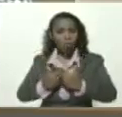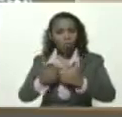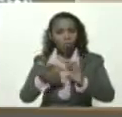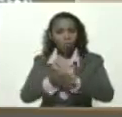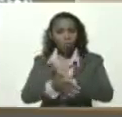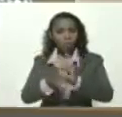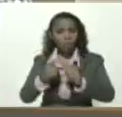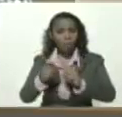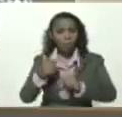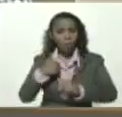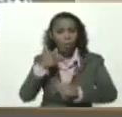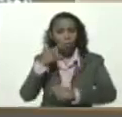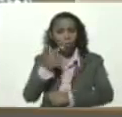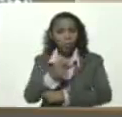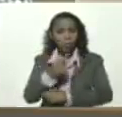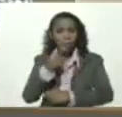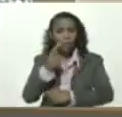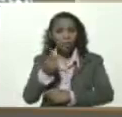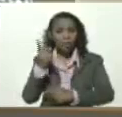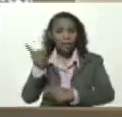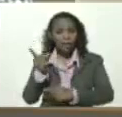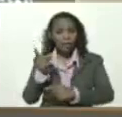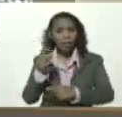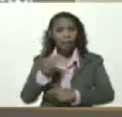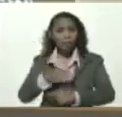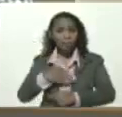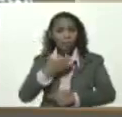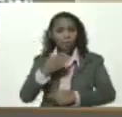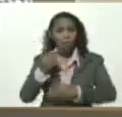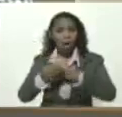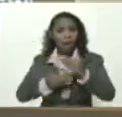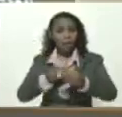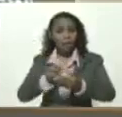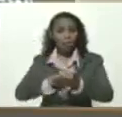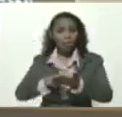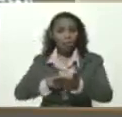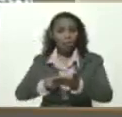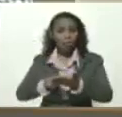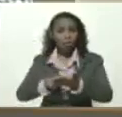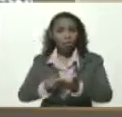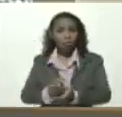pero debo decir que en la mayoría de los casos hemos podido resolver